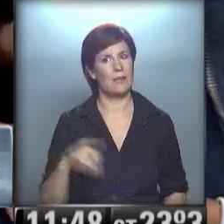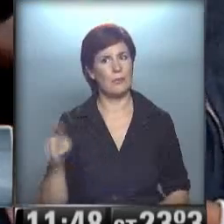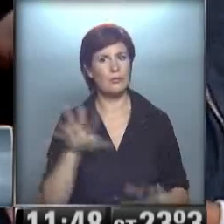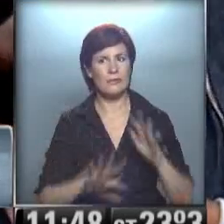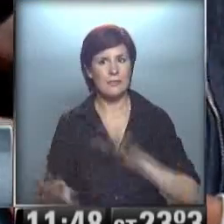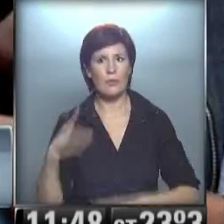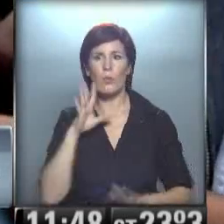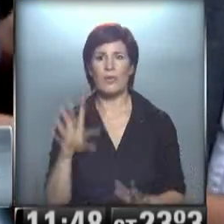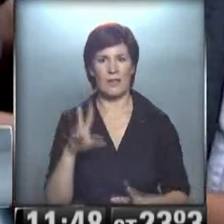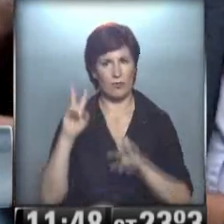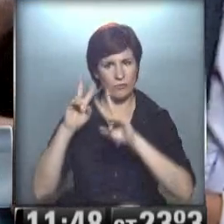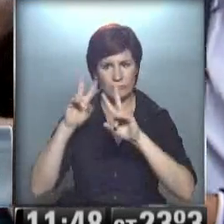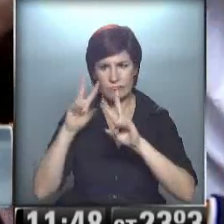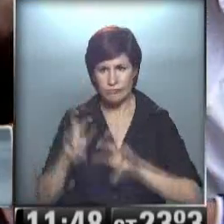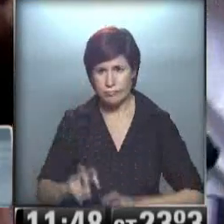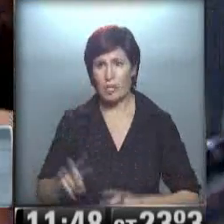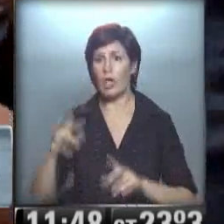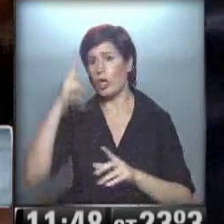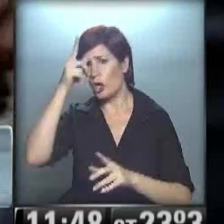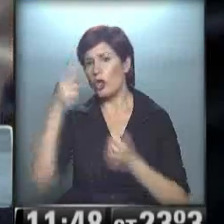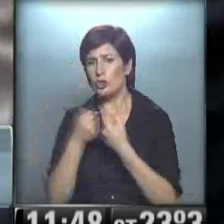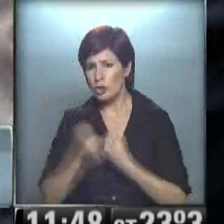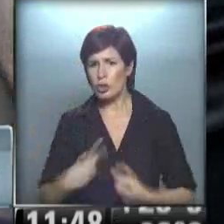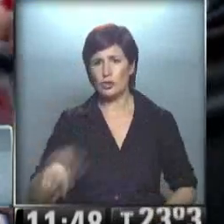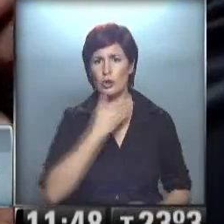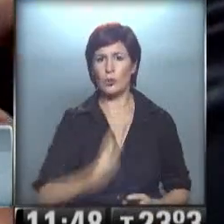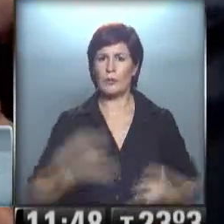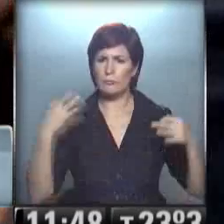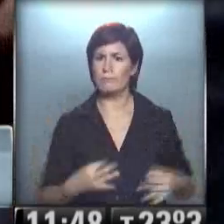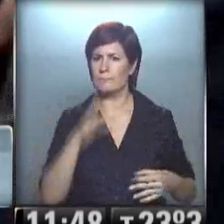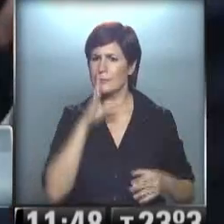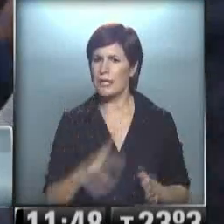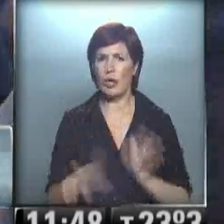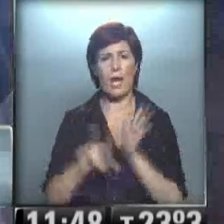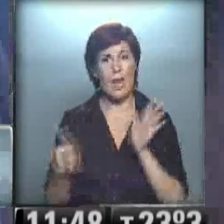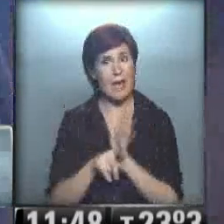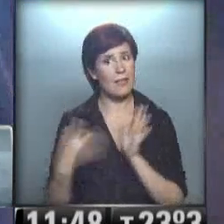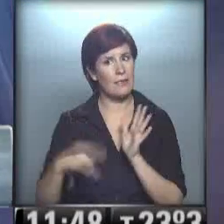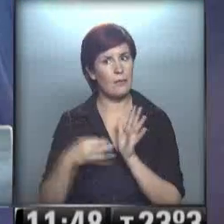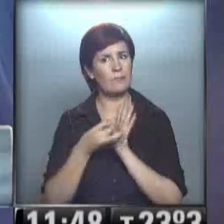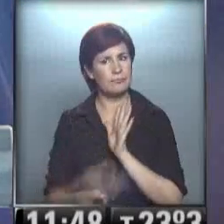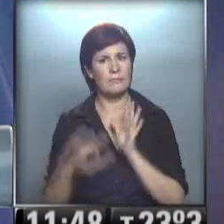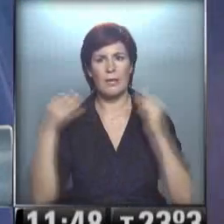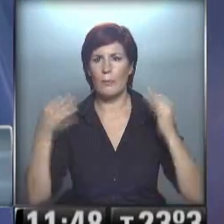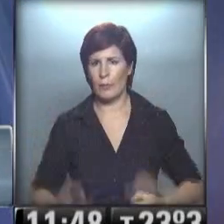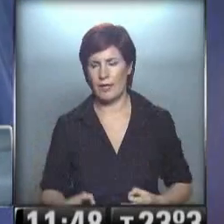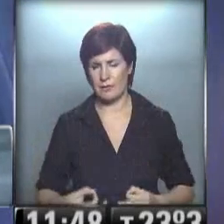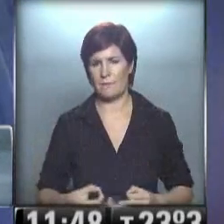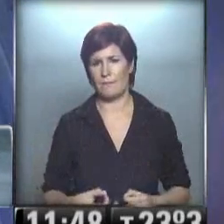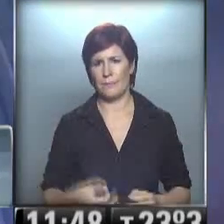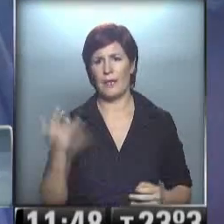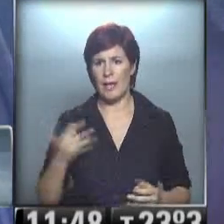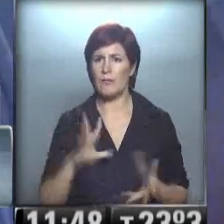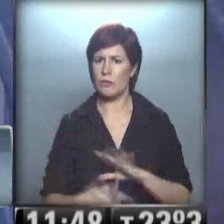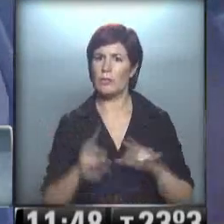muchos años? Por eso digo, hay un Estado presente, serio, que con norma en la mano, con la ley en la mano y con todos los instrumentos que tiene el